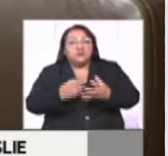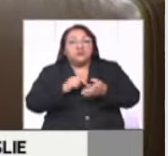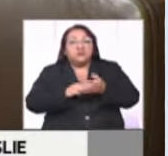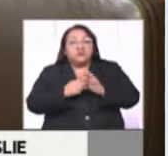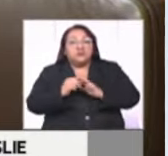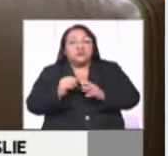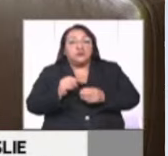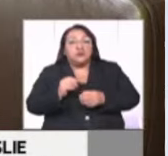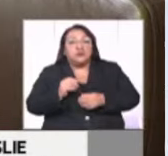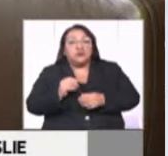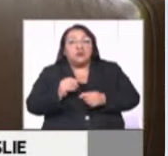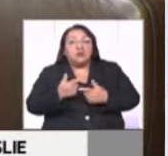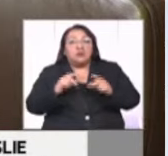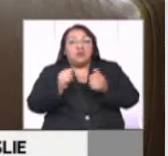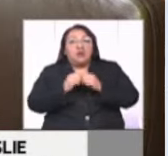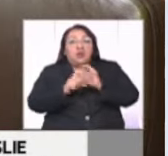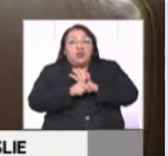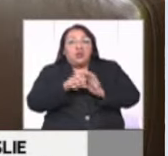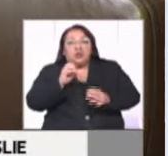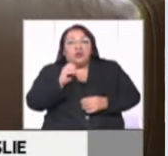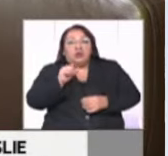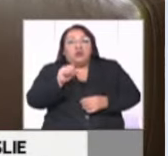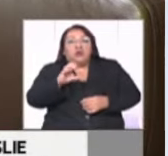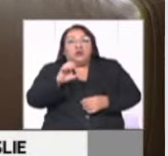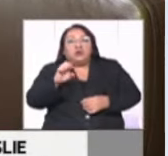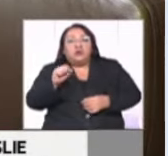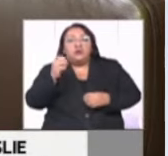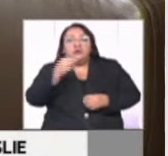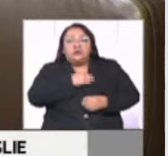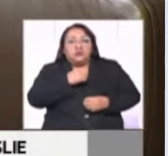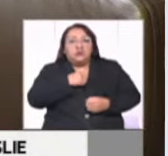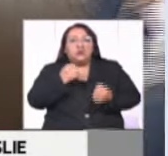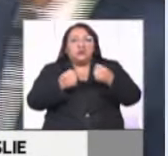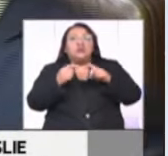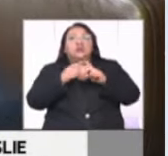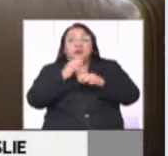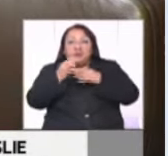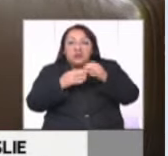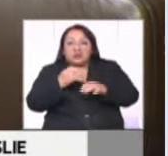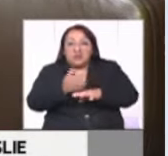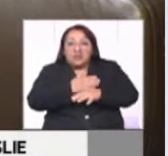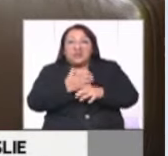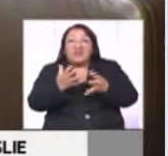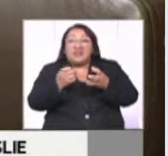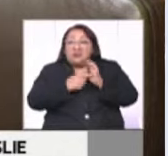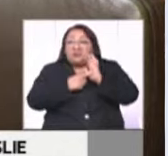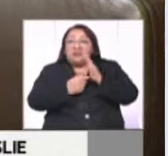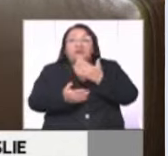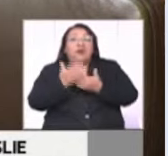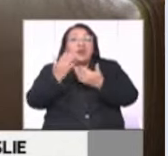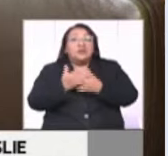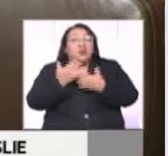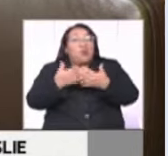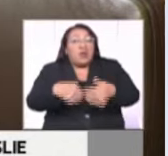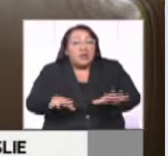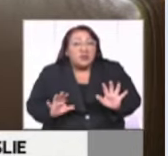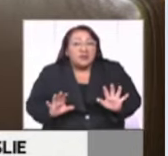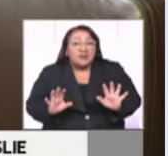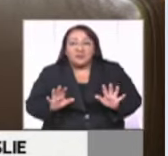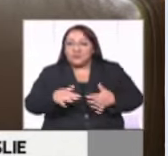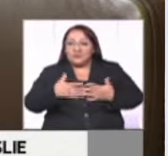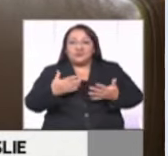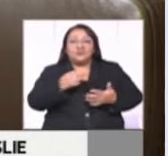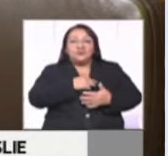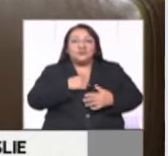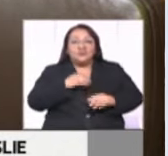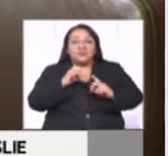ley, y hoy lo dice claramente OCE cómo es que se ha dado y el propio Ministerio de Economía y Finanzas, y pretender mostrar hacia el país que prácticamente la ministra